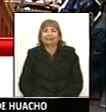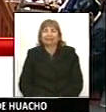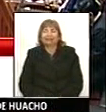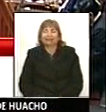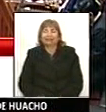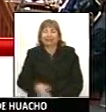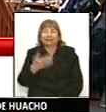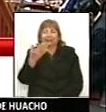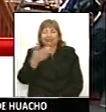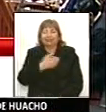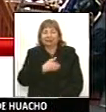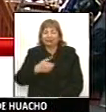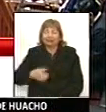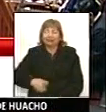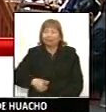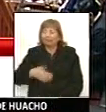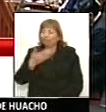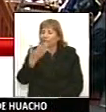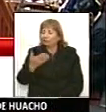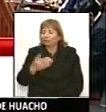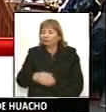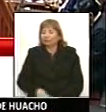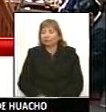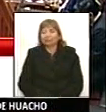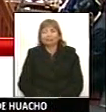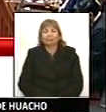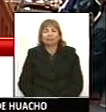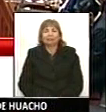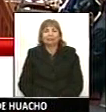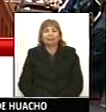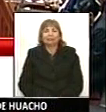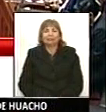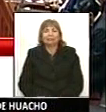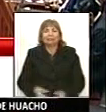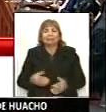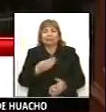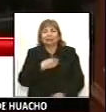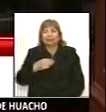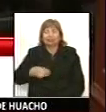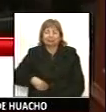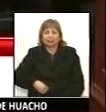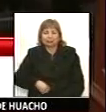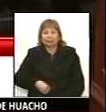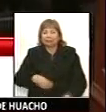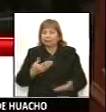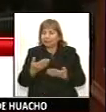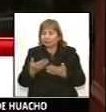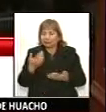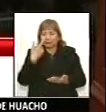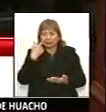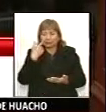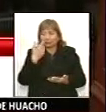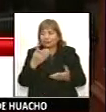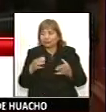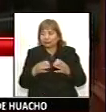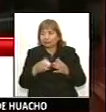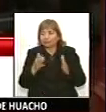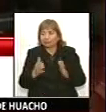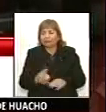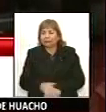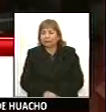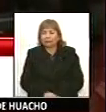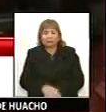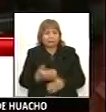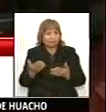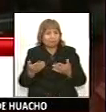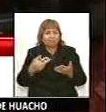Señor presidente, señor presidente del Consejo de Ministros, señores ministros, señores congresistas, los